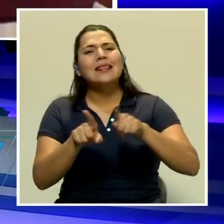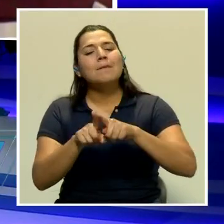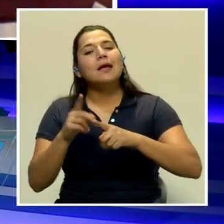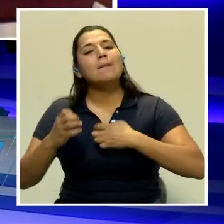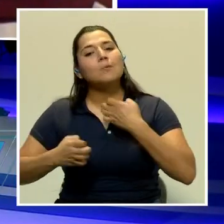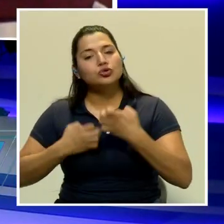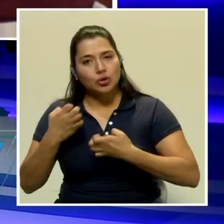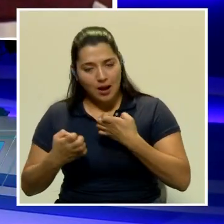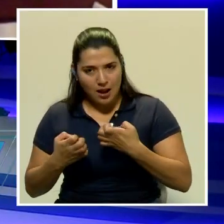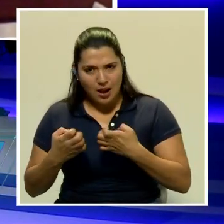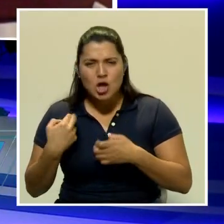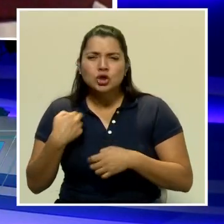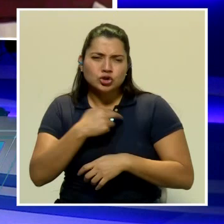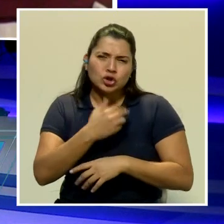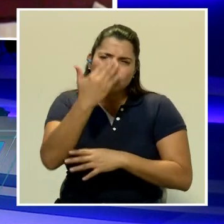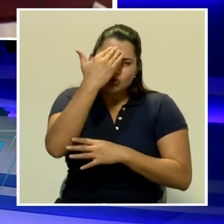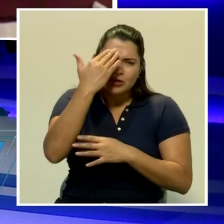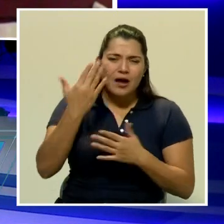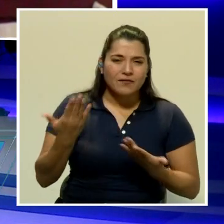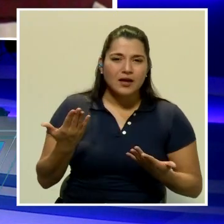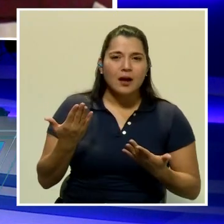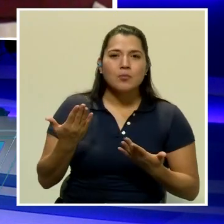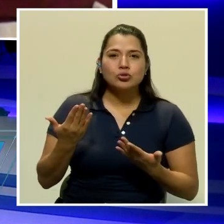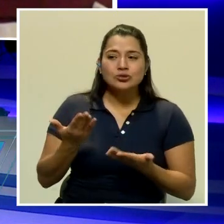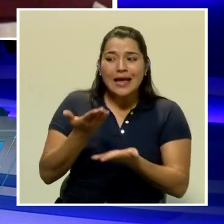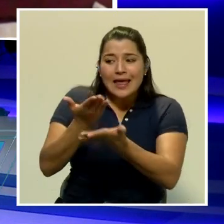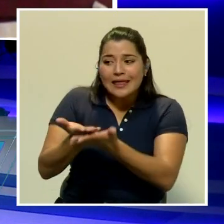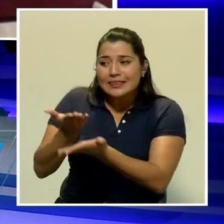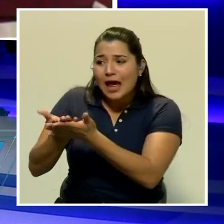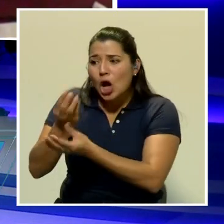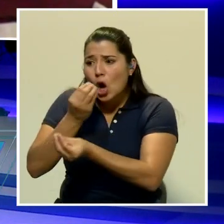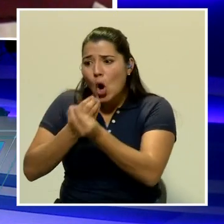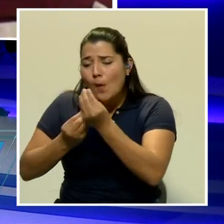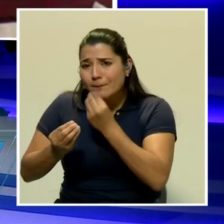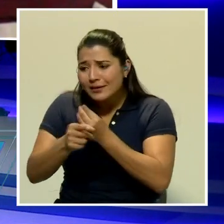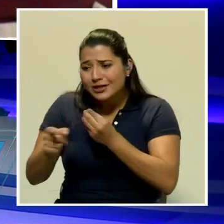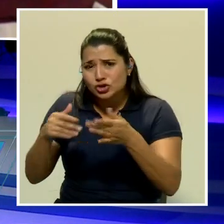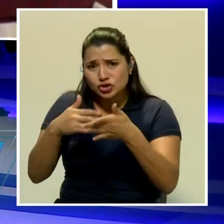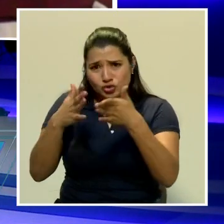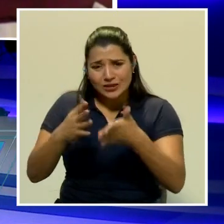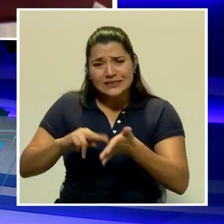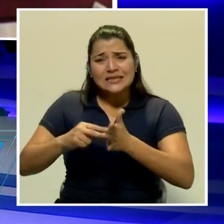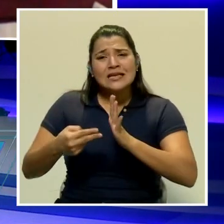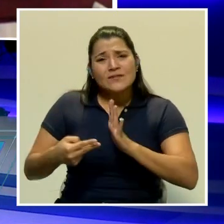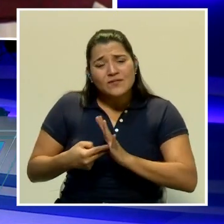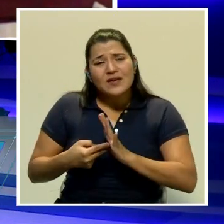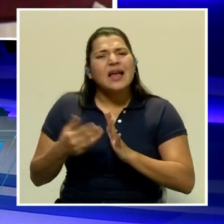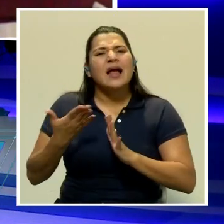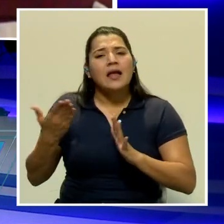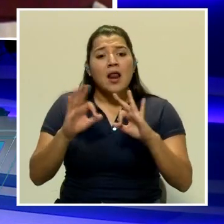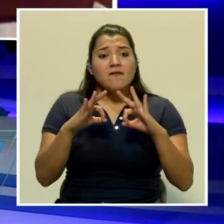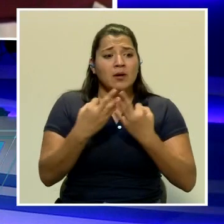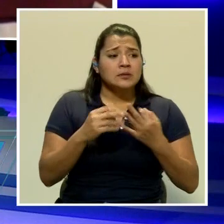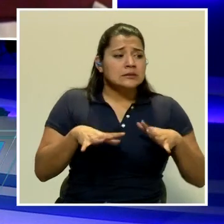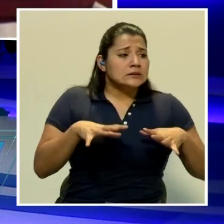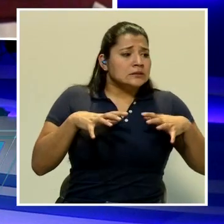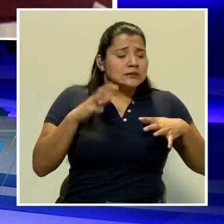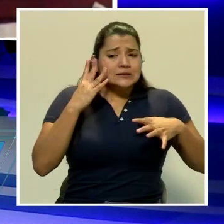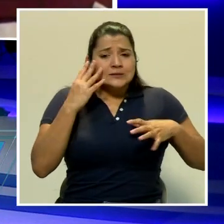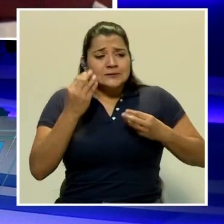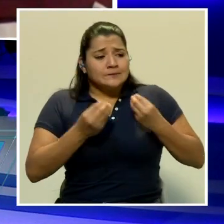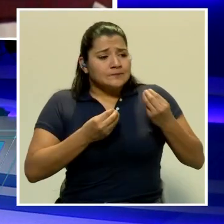emocional. Nosotros sabíamos que llegar con los alimentos a los estudiantes significaba aliviar estrés a las familias, por